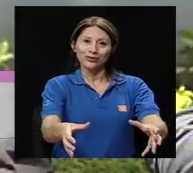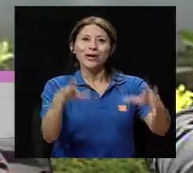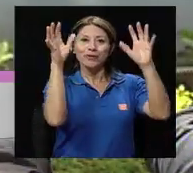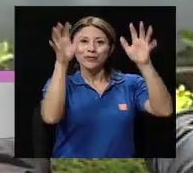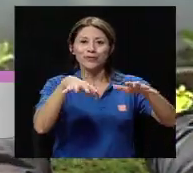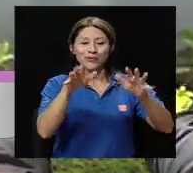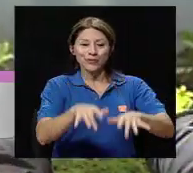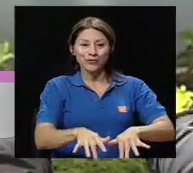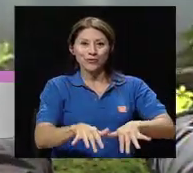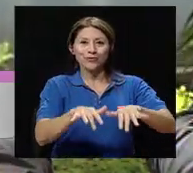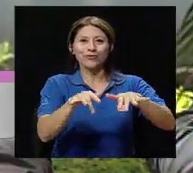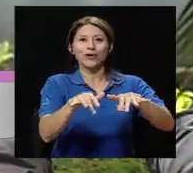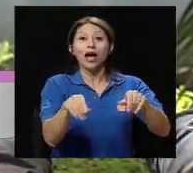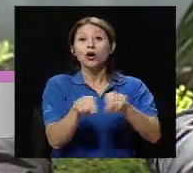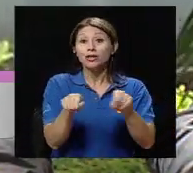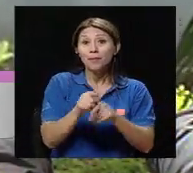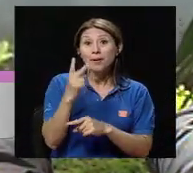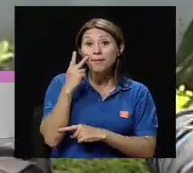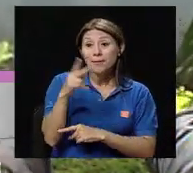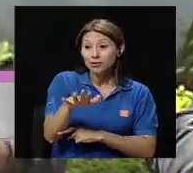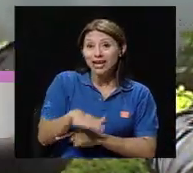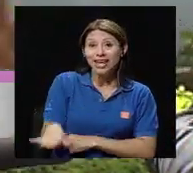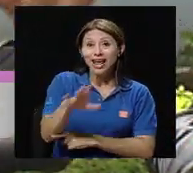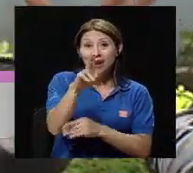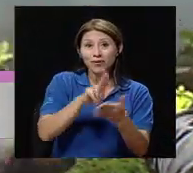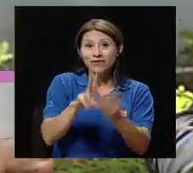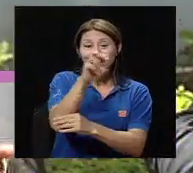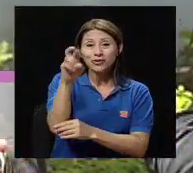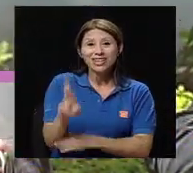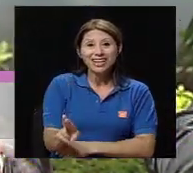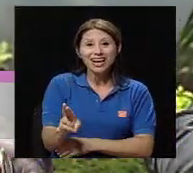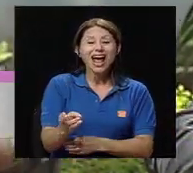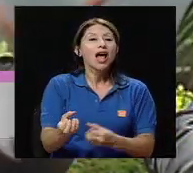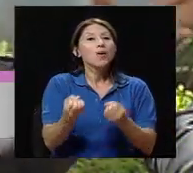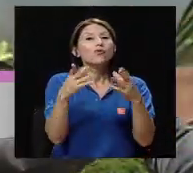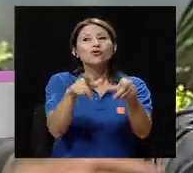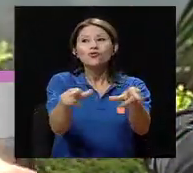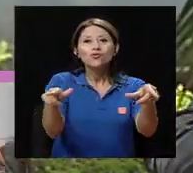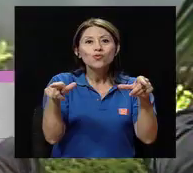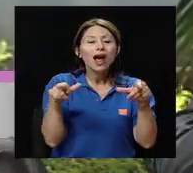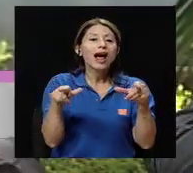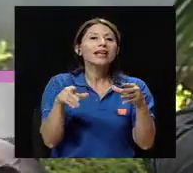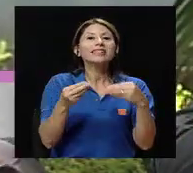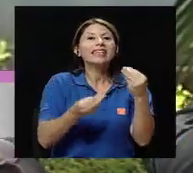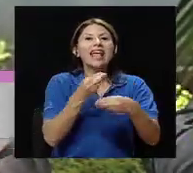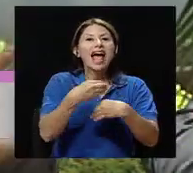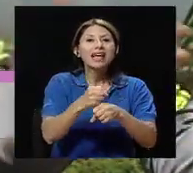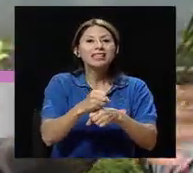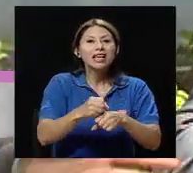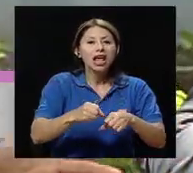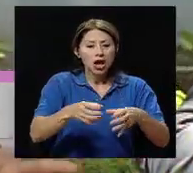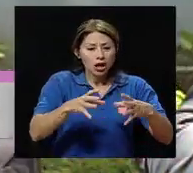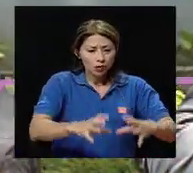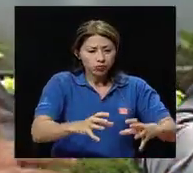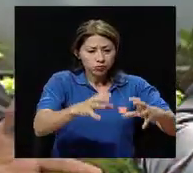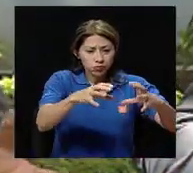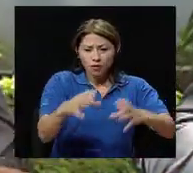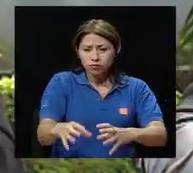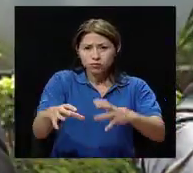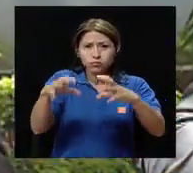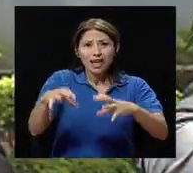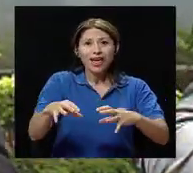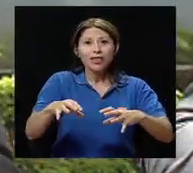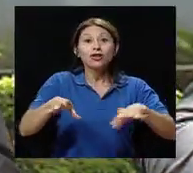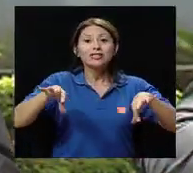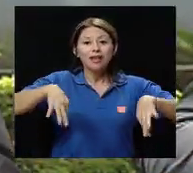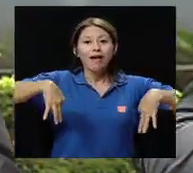observar que también en la Universidad de Costa Rica lo vemos, que es el uso de manteados negros sobre diferentes materiales para cubrirlos del agua. Entonces a veces eso